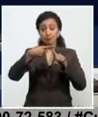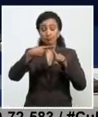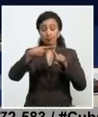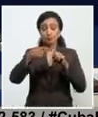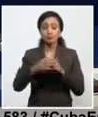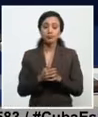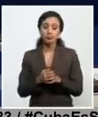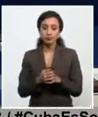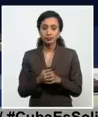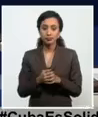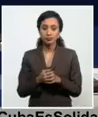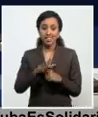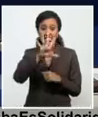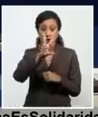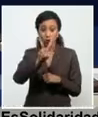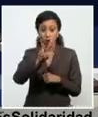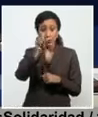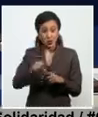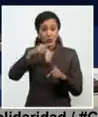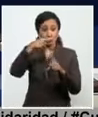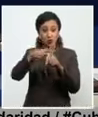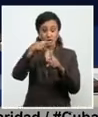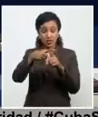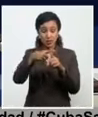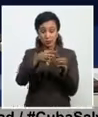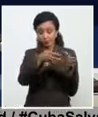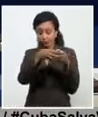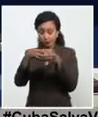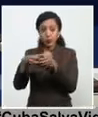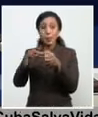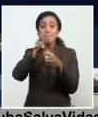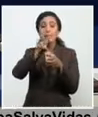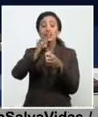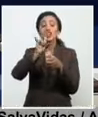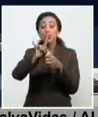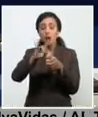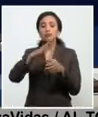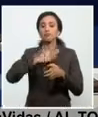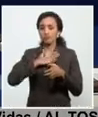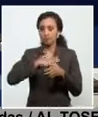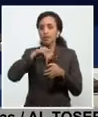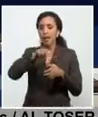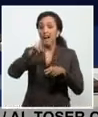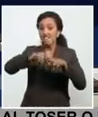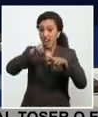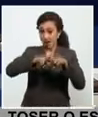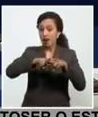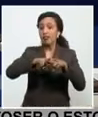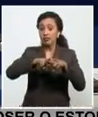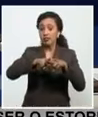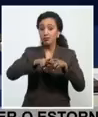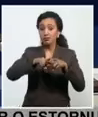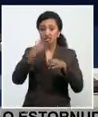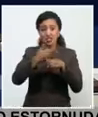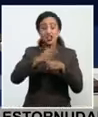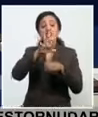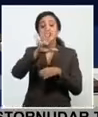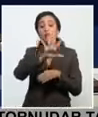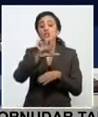de los 52 casos confirmados, 29 pertenecen a La Habana, el